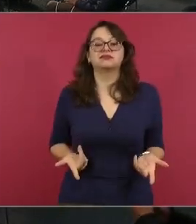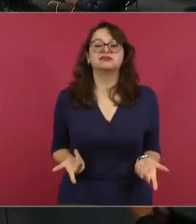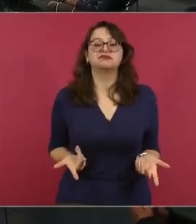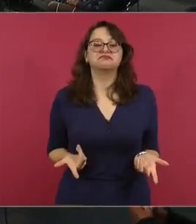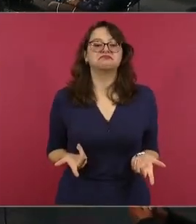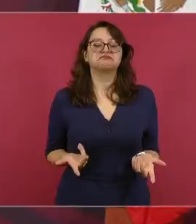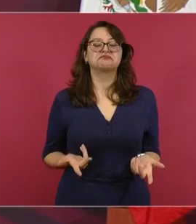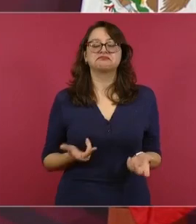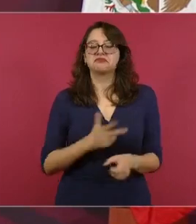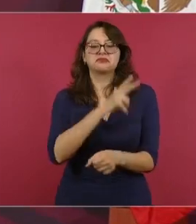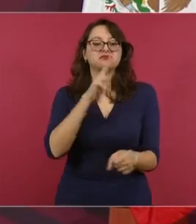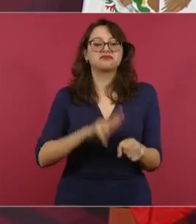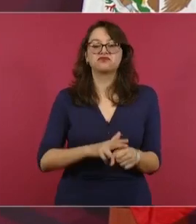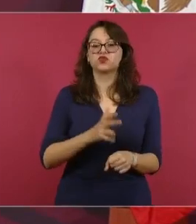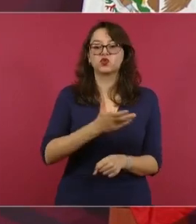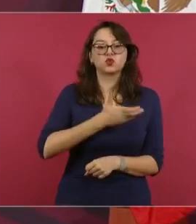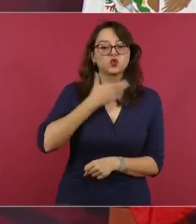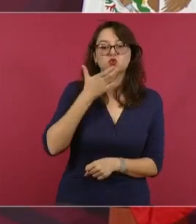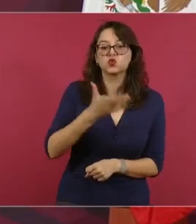pues